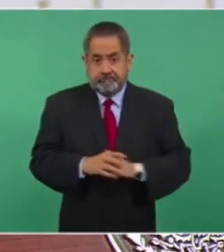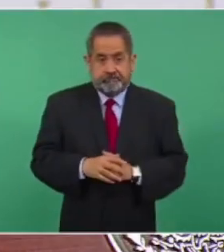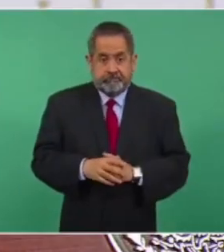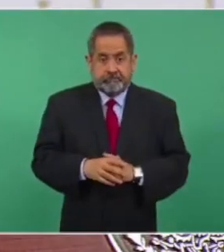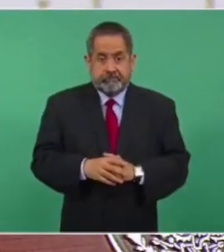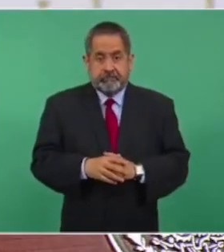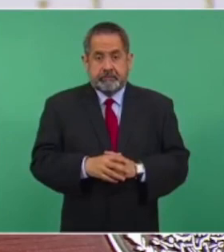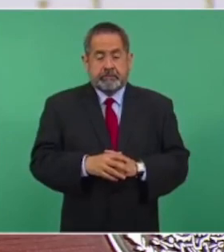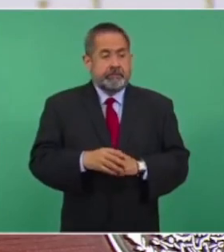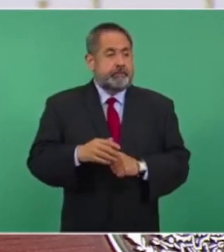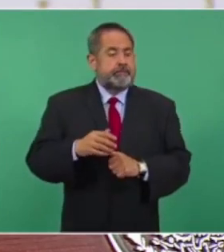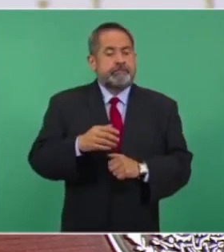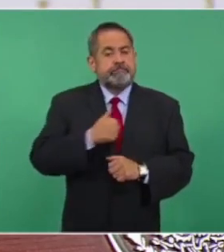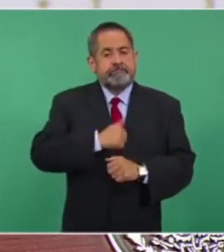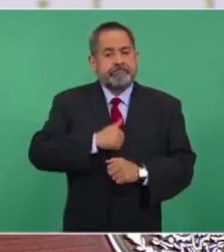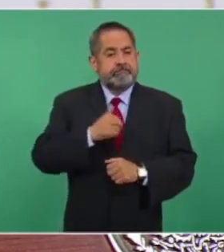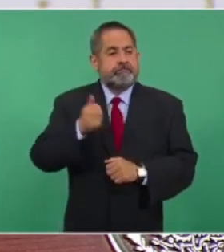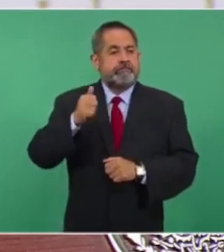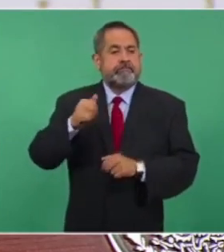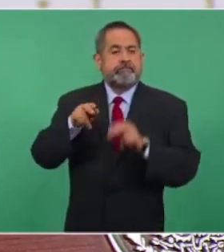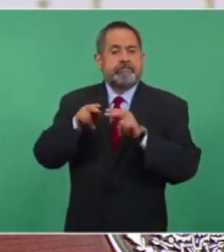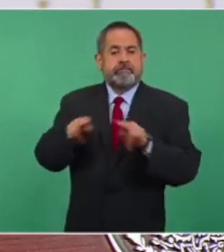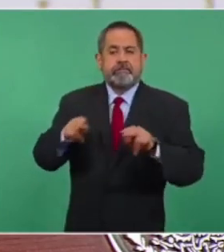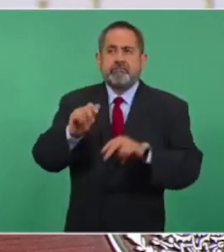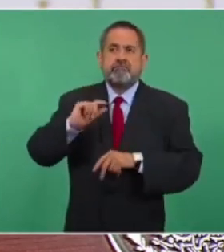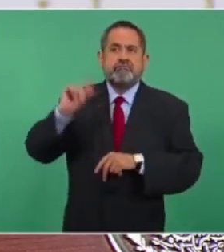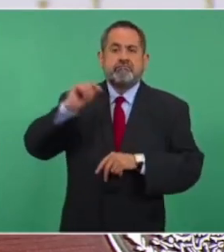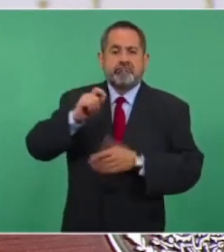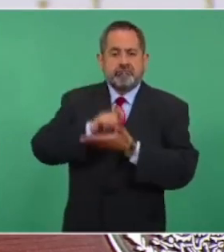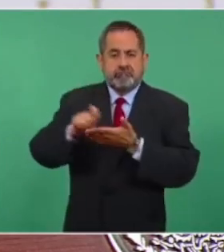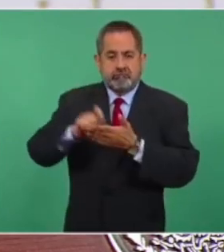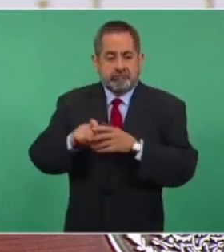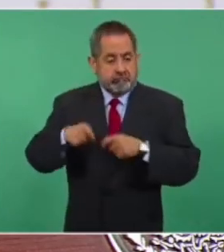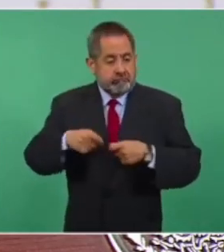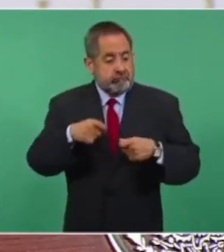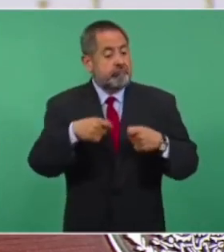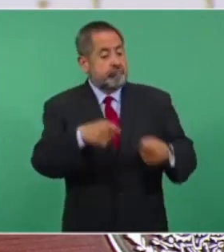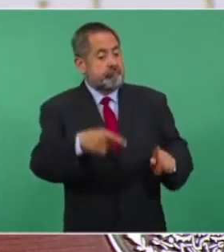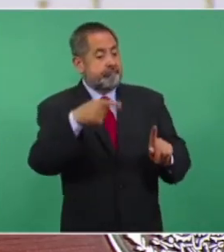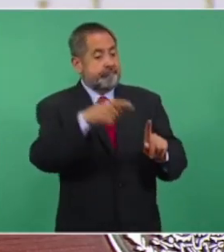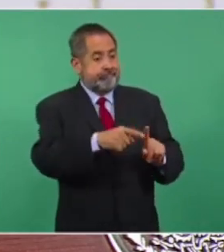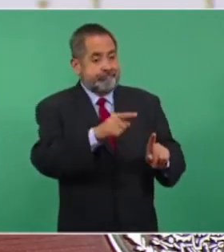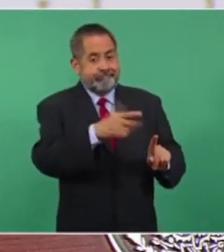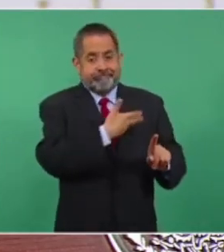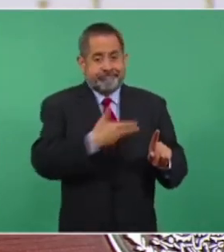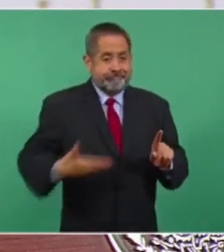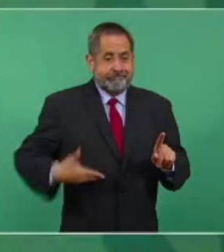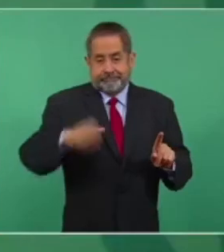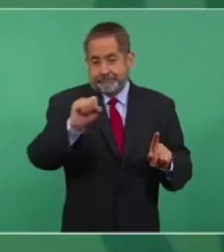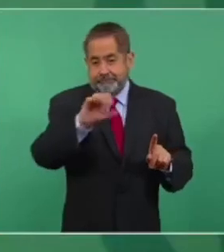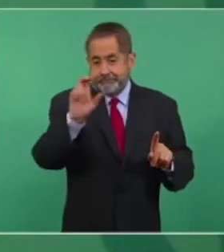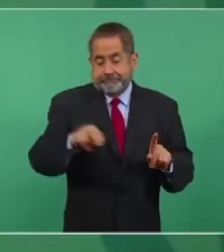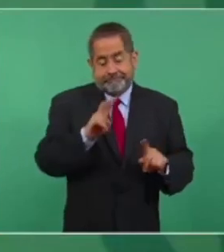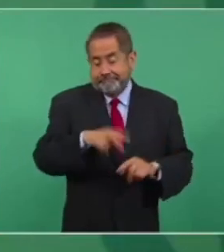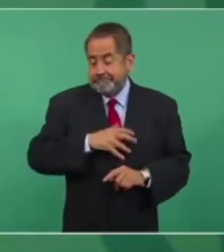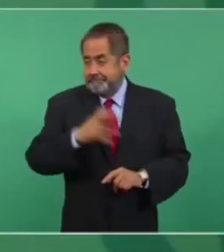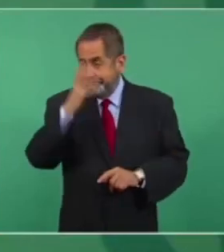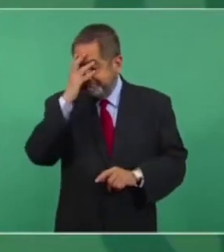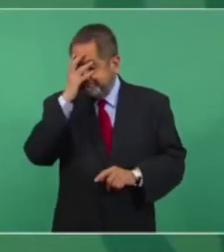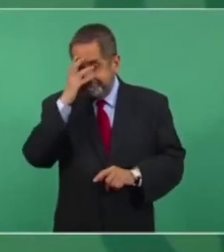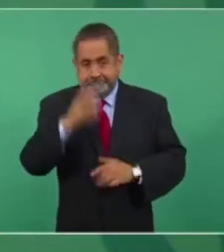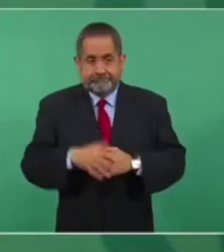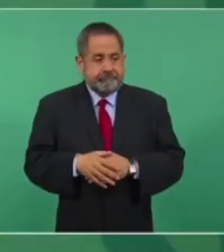nieto del gran escritor, que llega a ser presidente de la Corte y